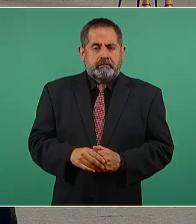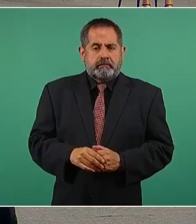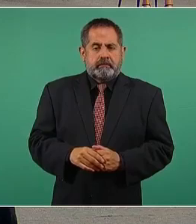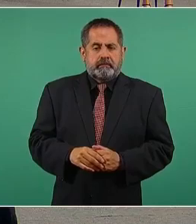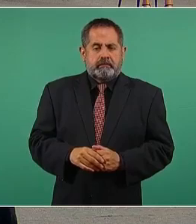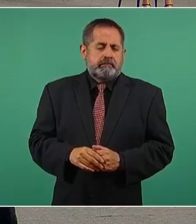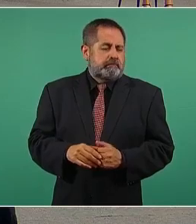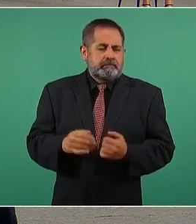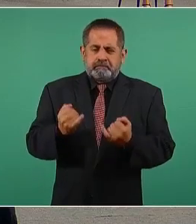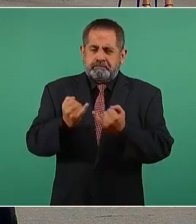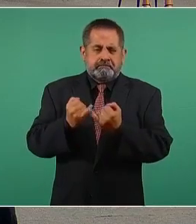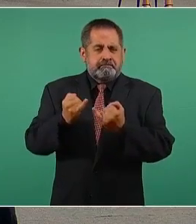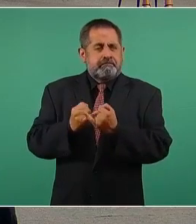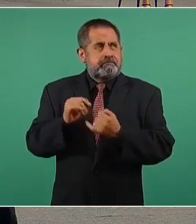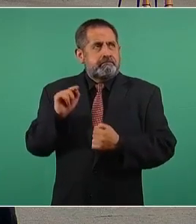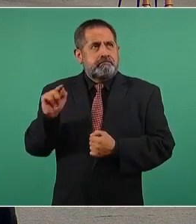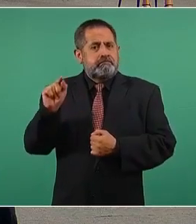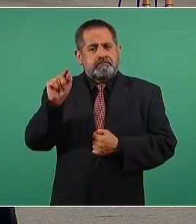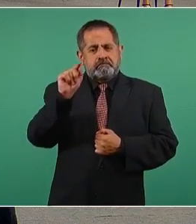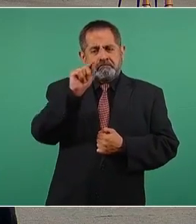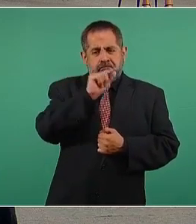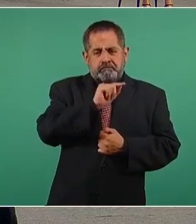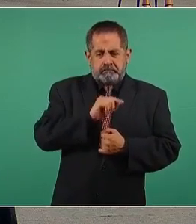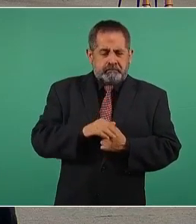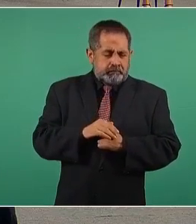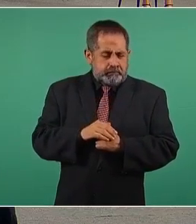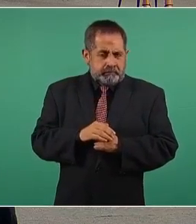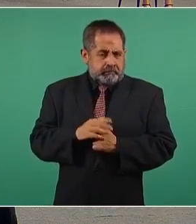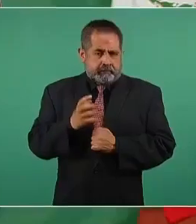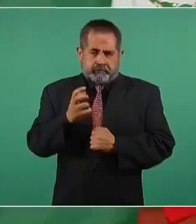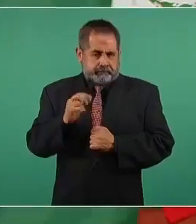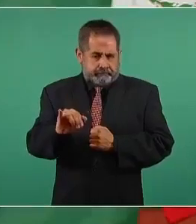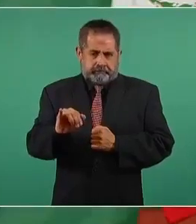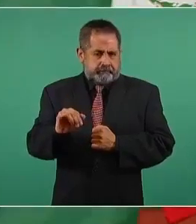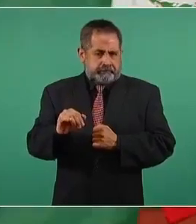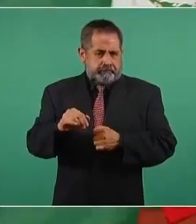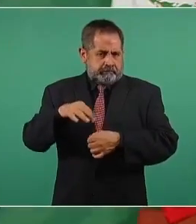Y así fue el comportamiento.